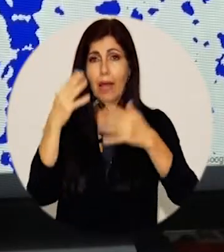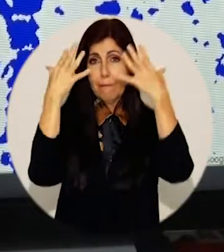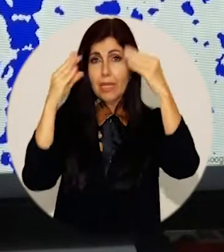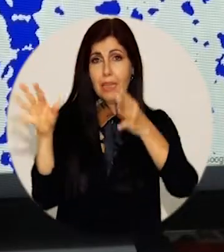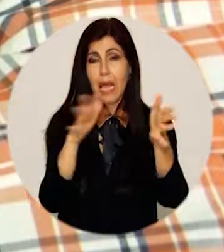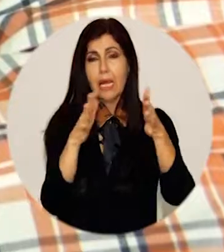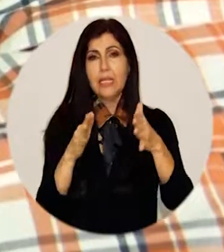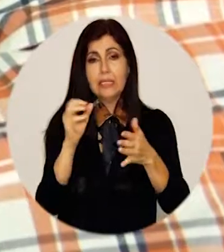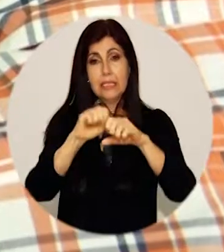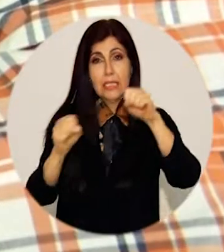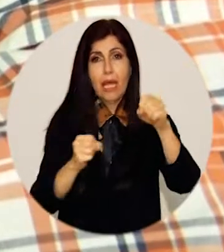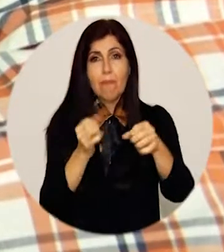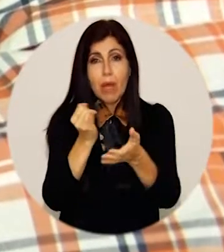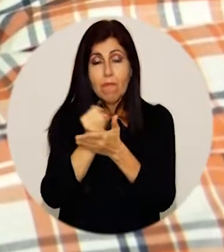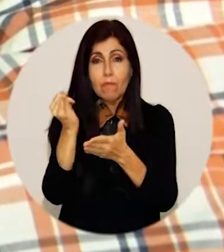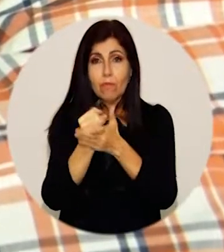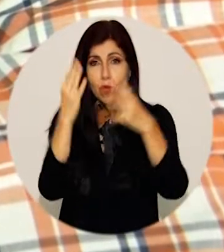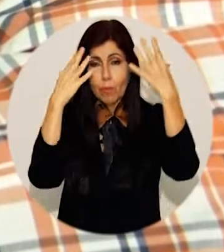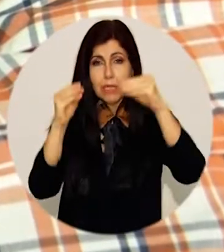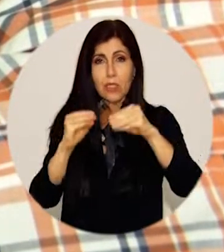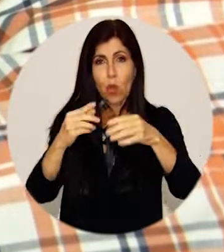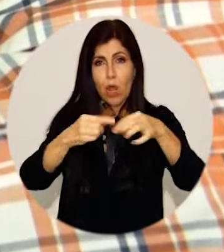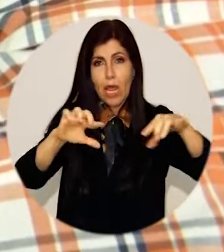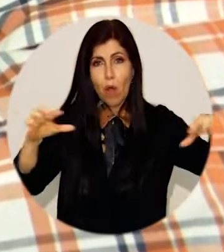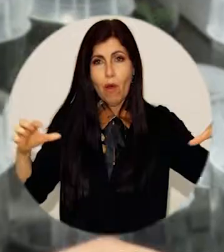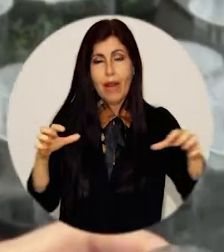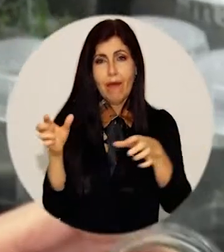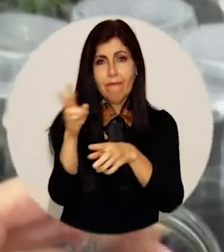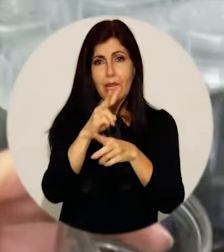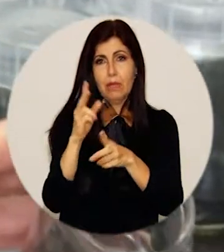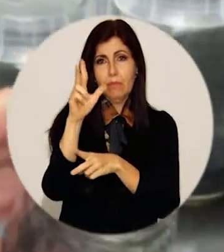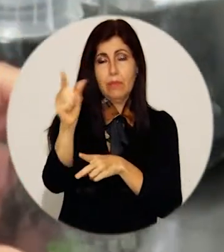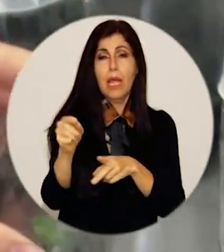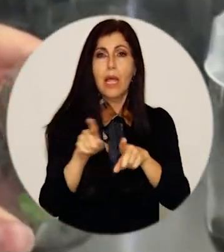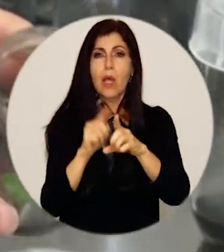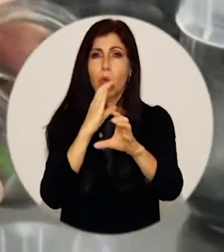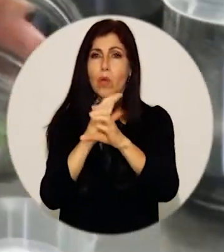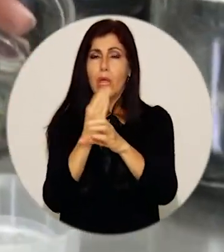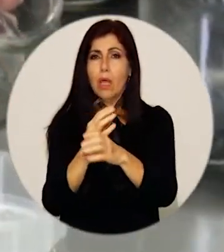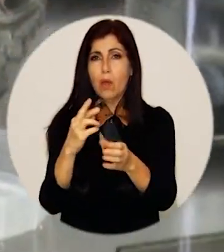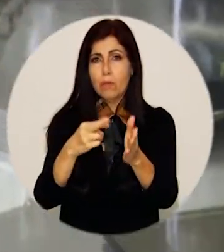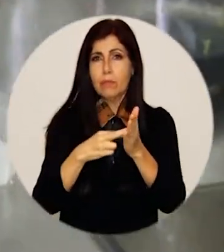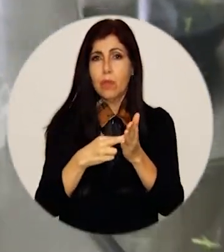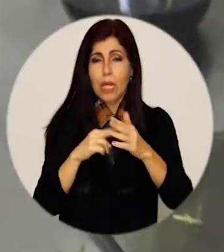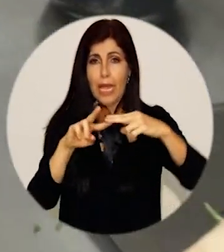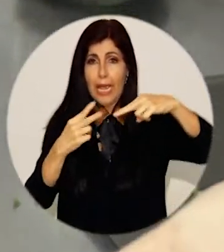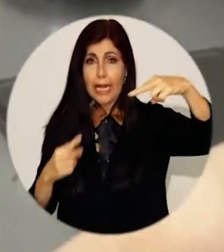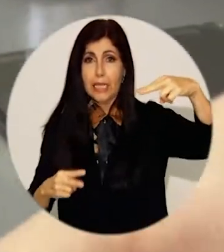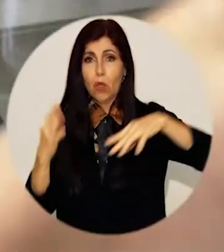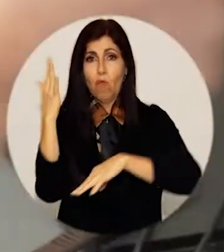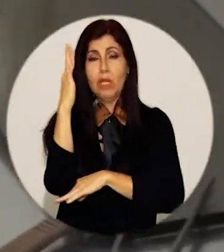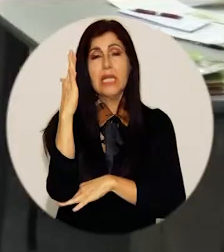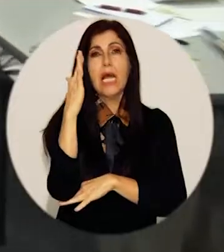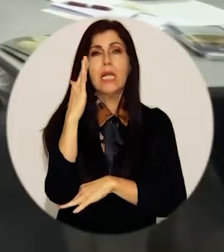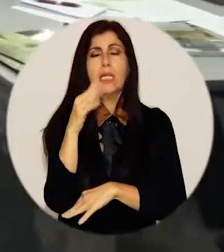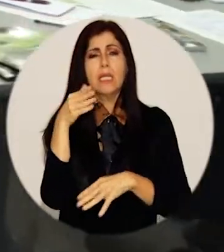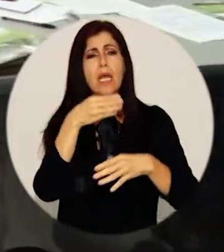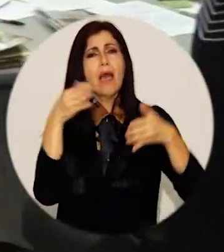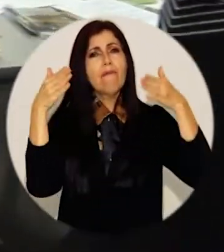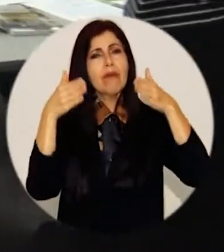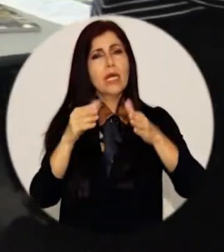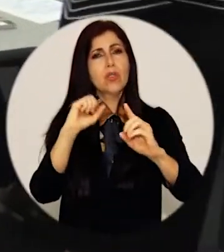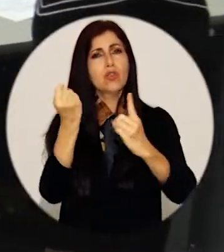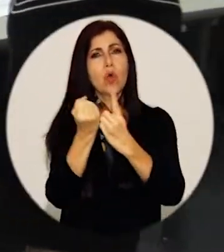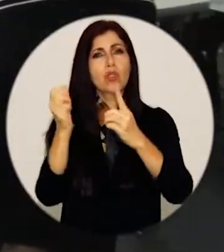sistema de información geográfica y sensoramiento remoto, conservación y manejo de recursos genéticos forestales y